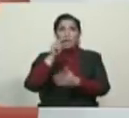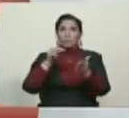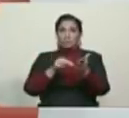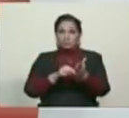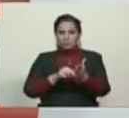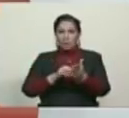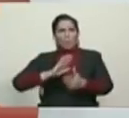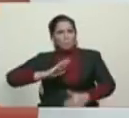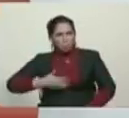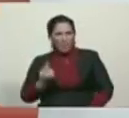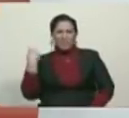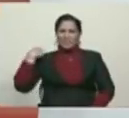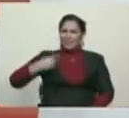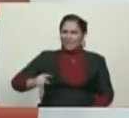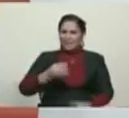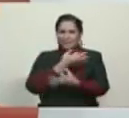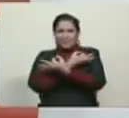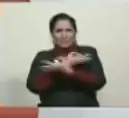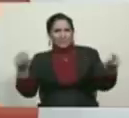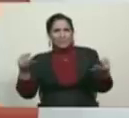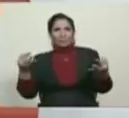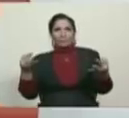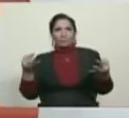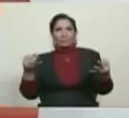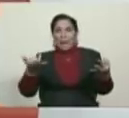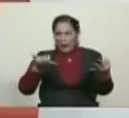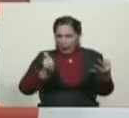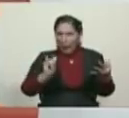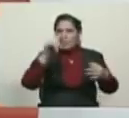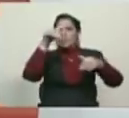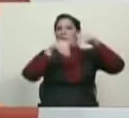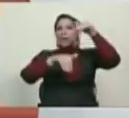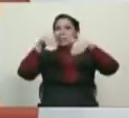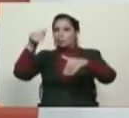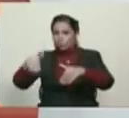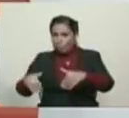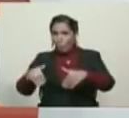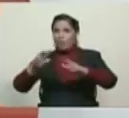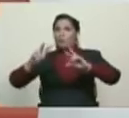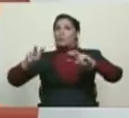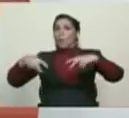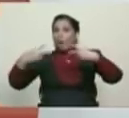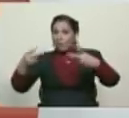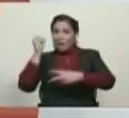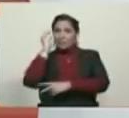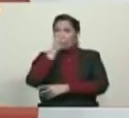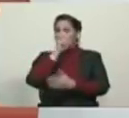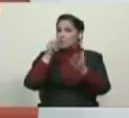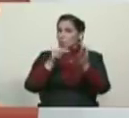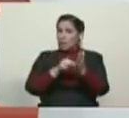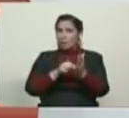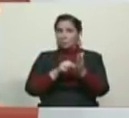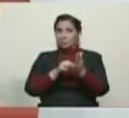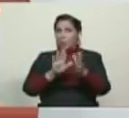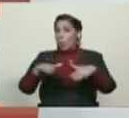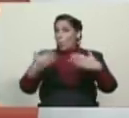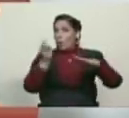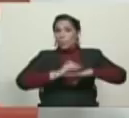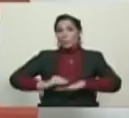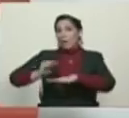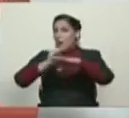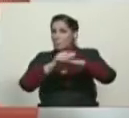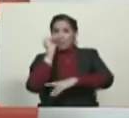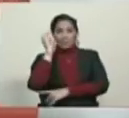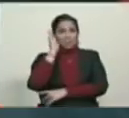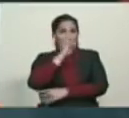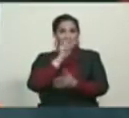la certeza y la seguridad que habrán elecciones para la Asamblea Nacional. Cuando llame la Asamblea Nacional